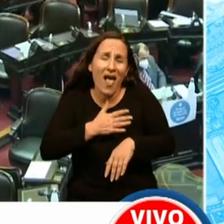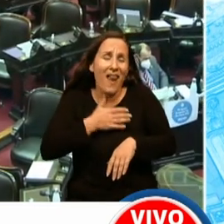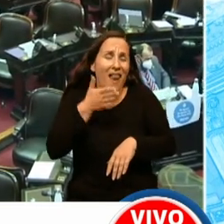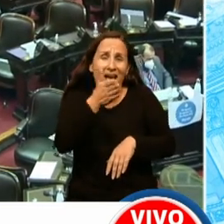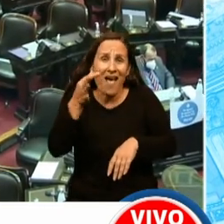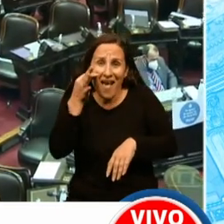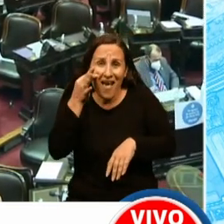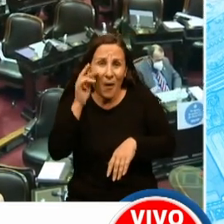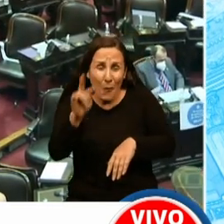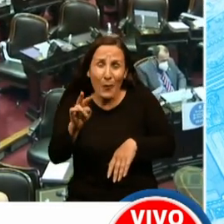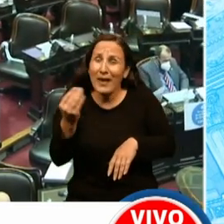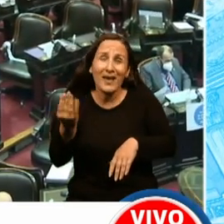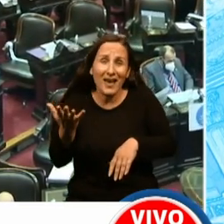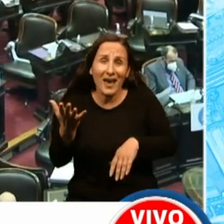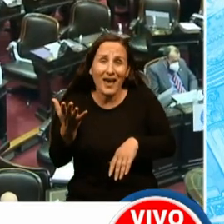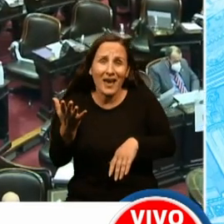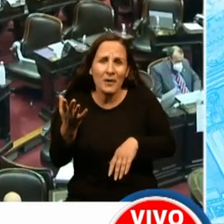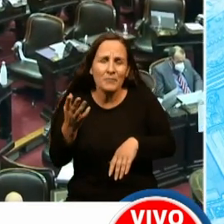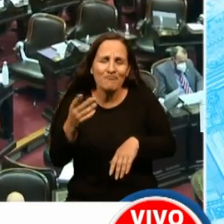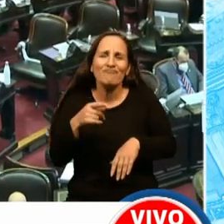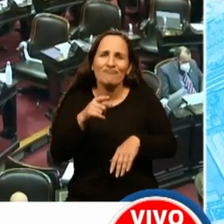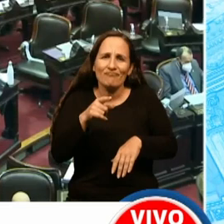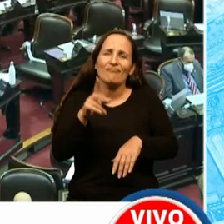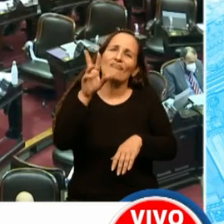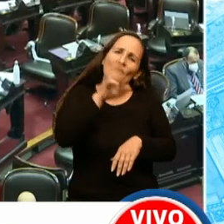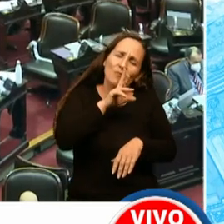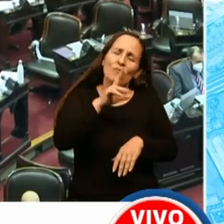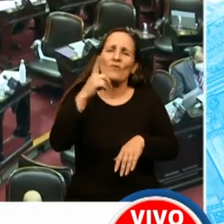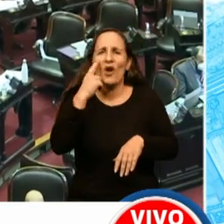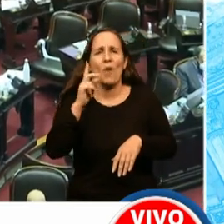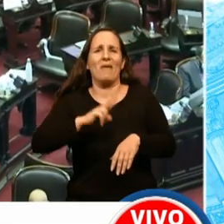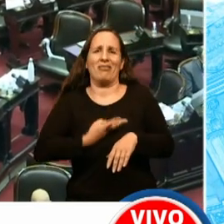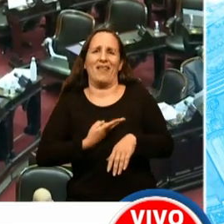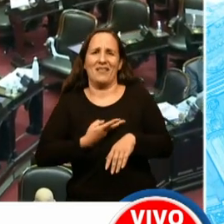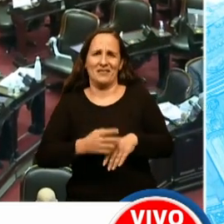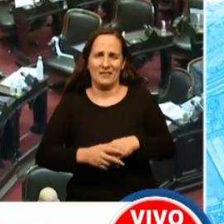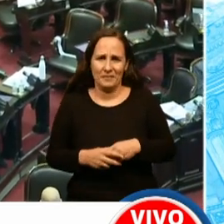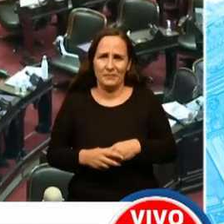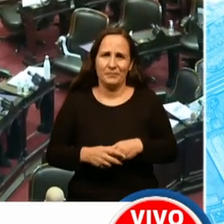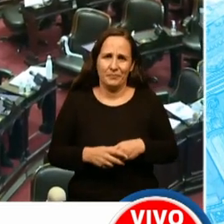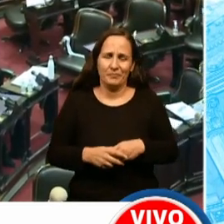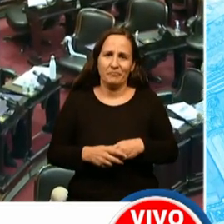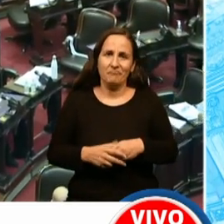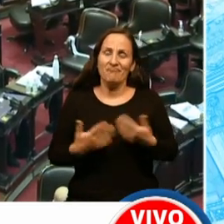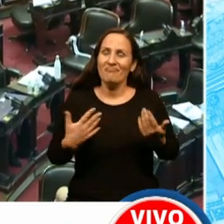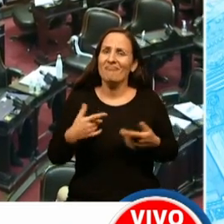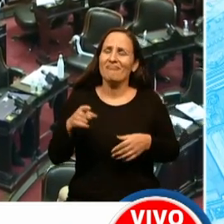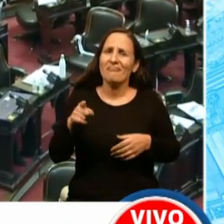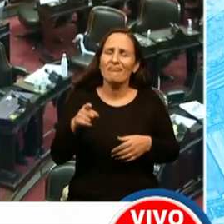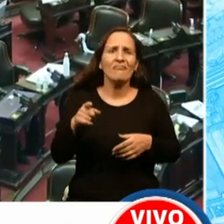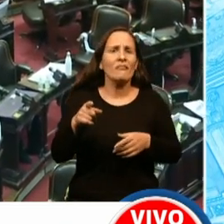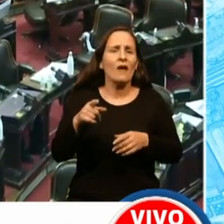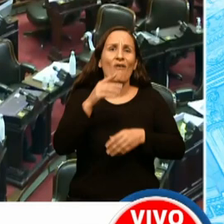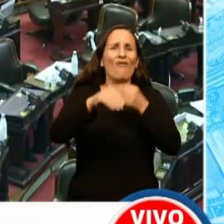son justamente de las mujeres y los hombres trans aquellos chicos éticos han sido de